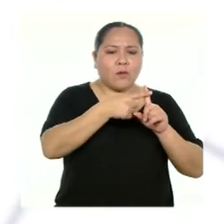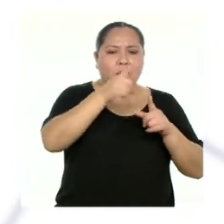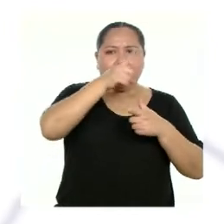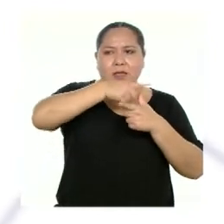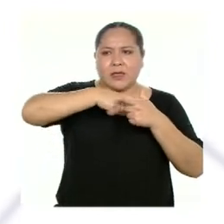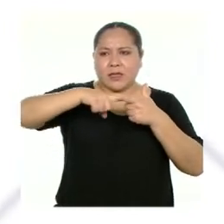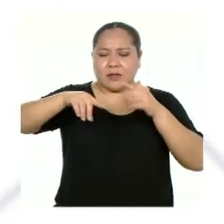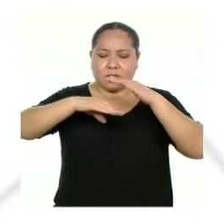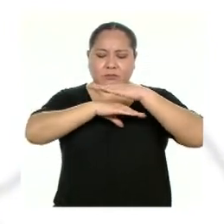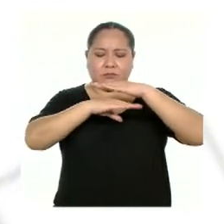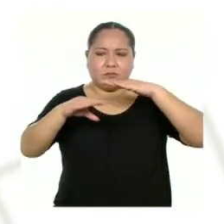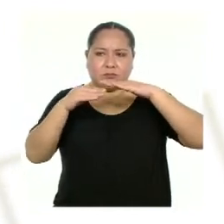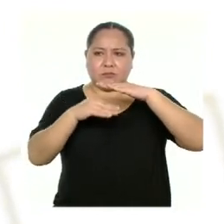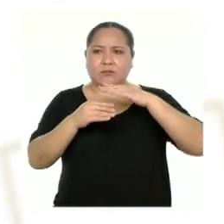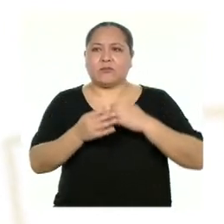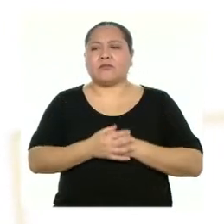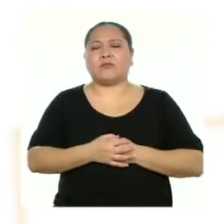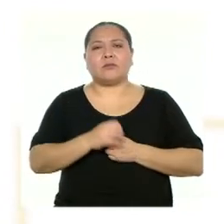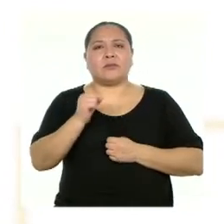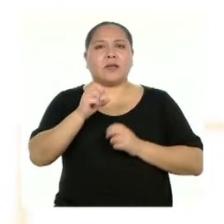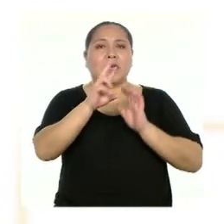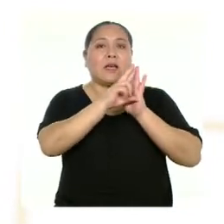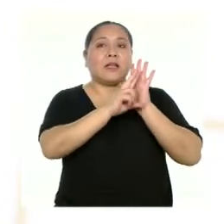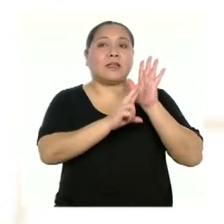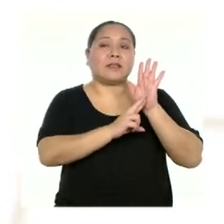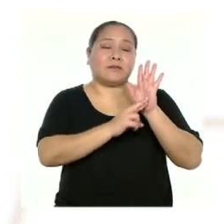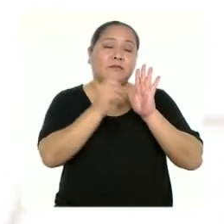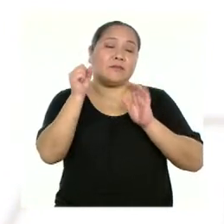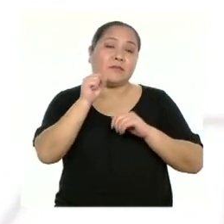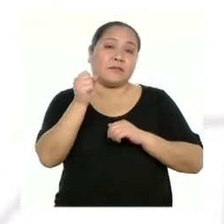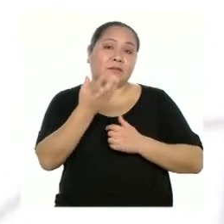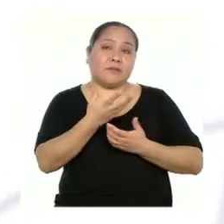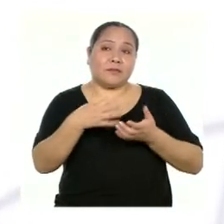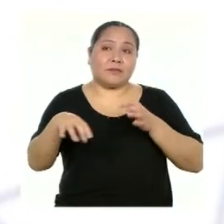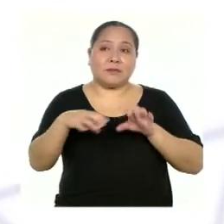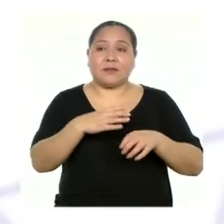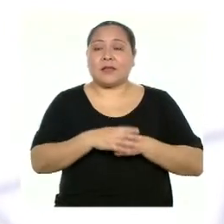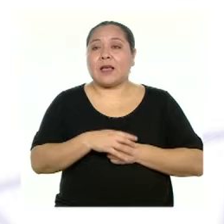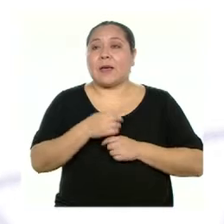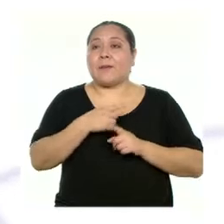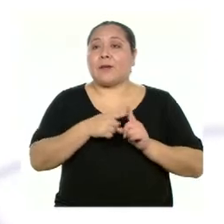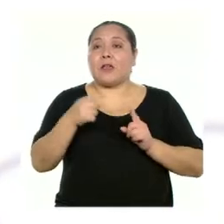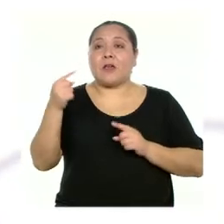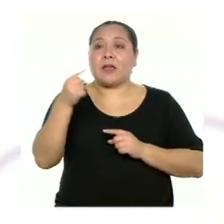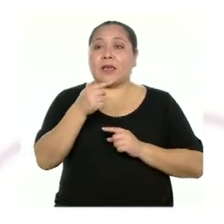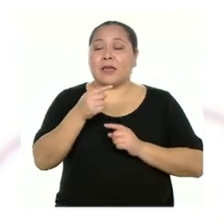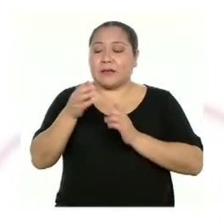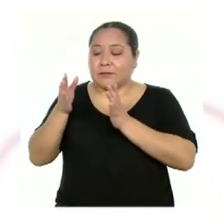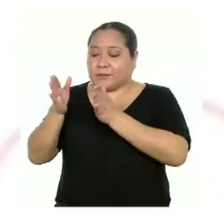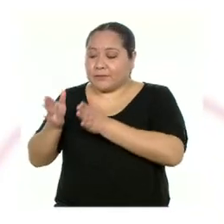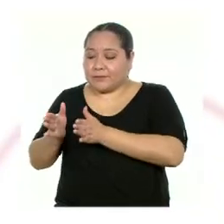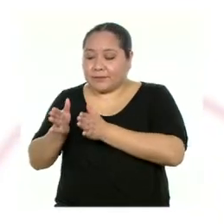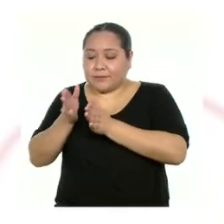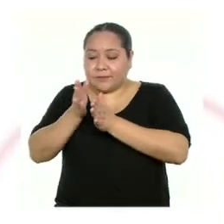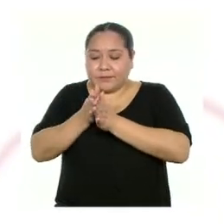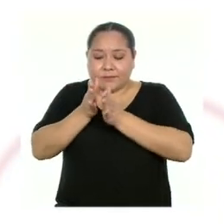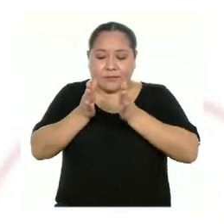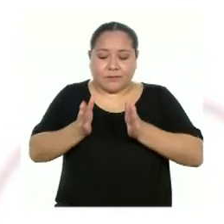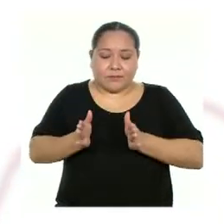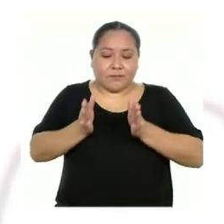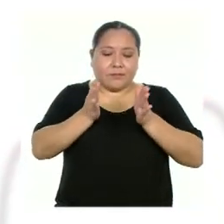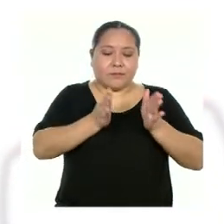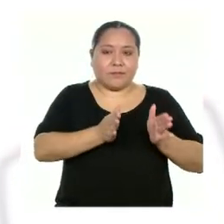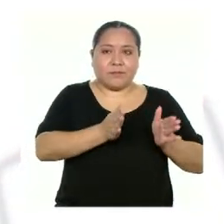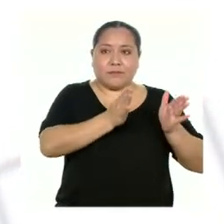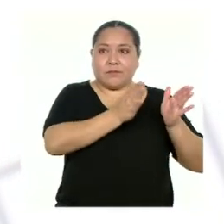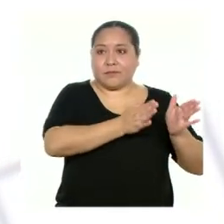entre la cantidad de datos. En resumen, eso es lo que hacemos. En este caso, como tenemos datos agrupados y no sabemos con precisión la edad